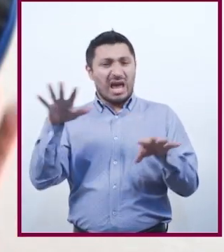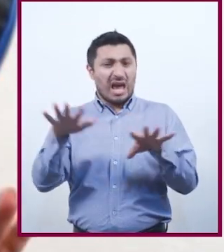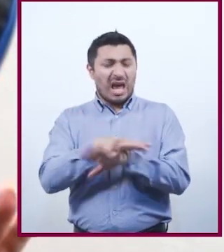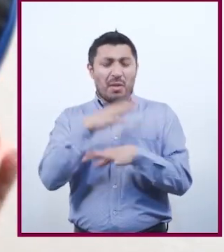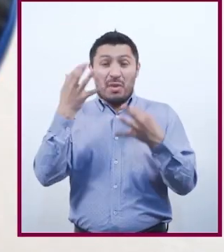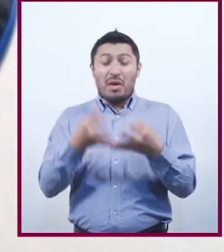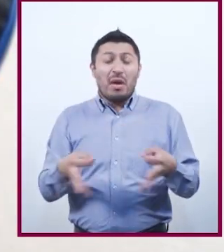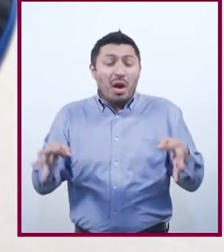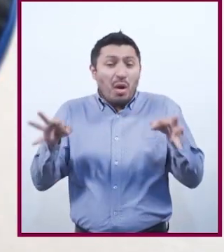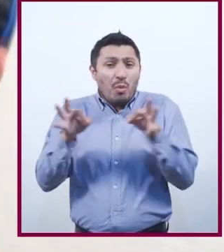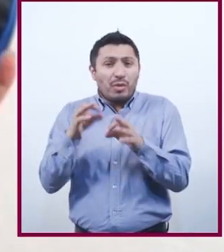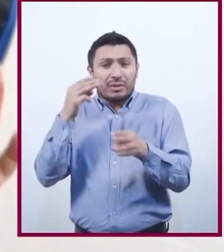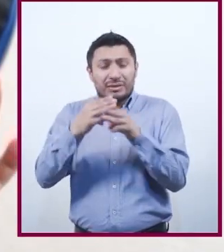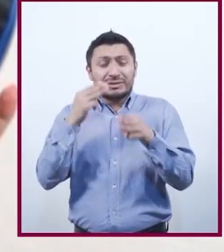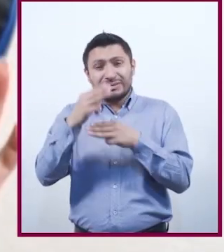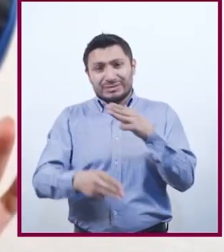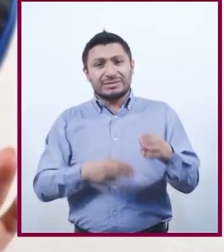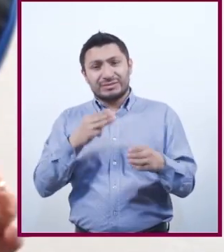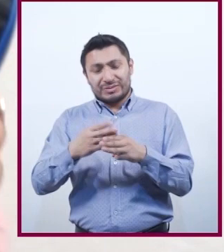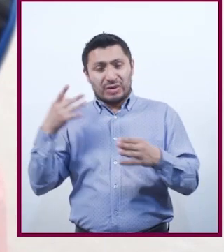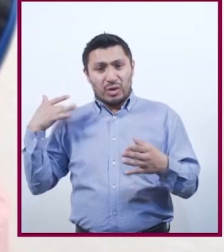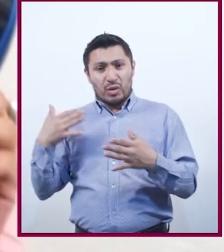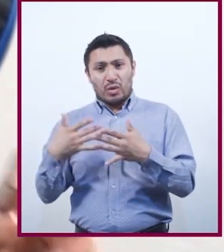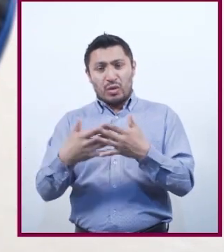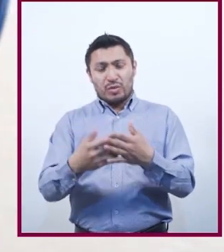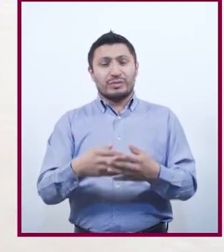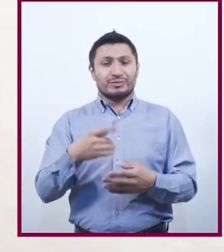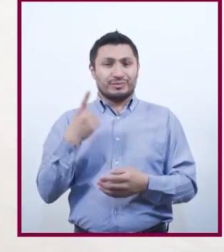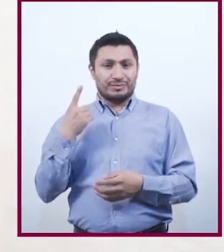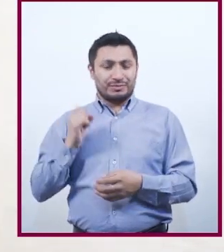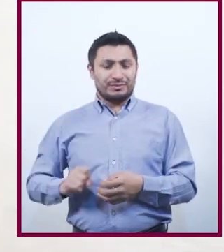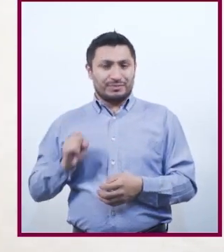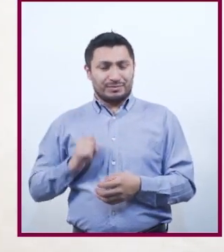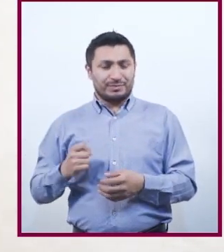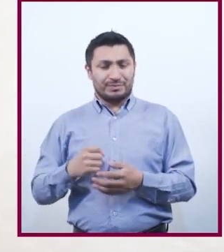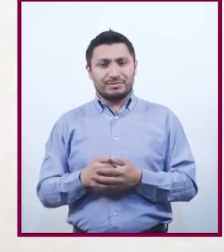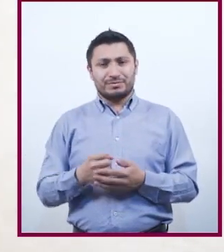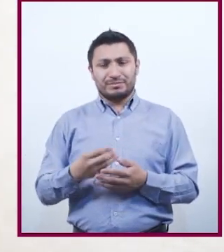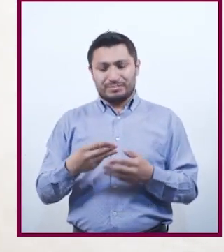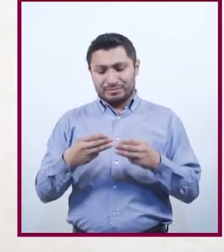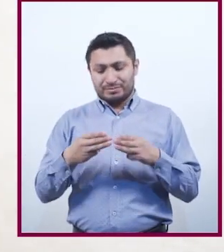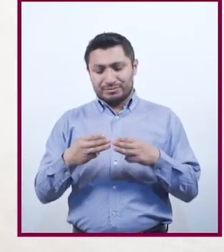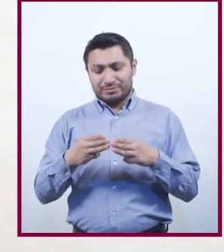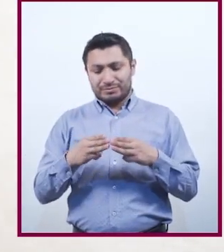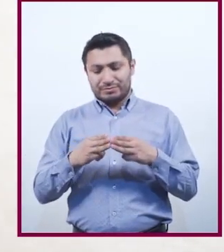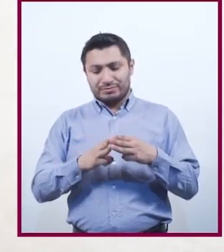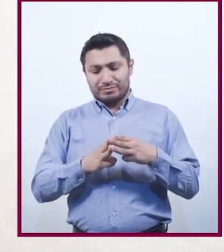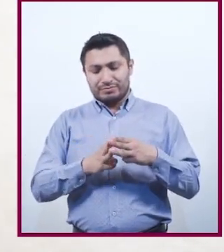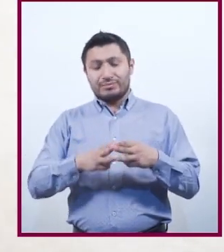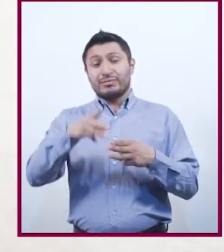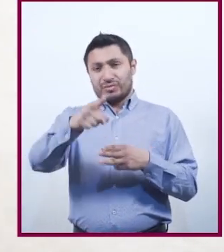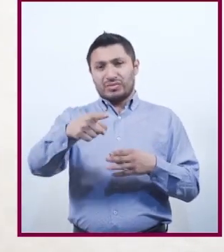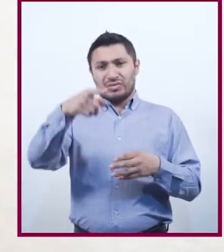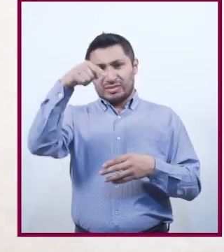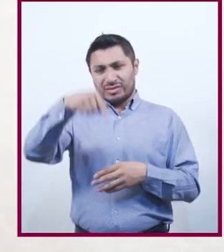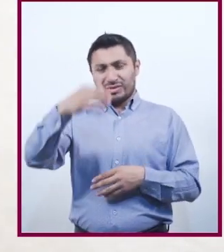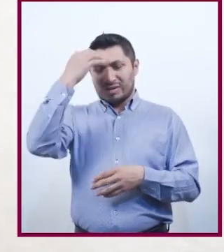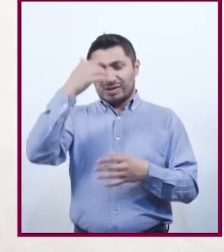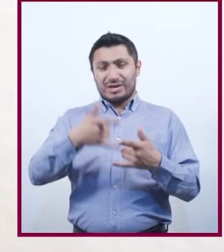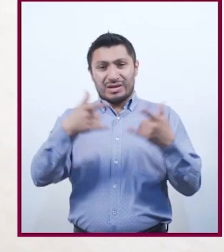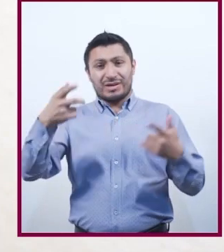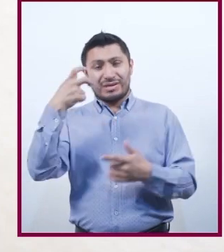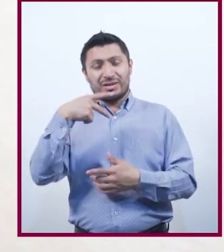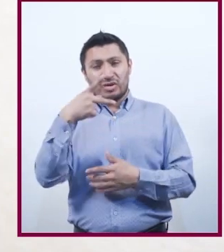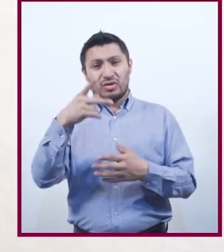cambios más trascendentales que el mundo ha experimentado a lo largo del último siglo. Estás sintonizando Conciencia Histórica